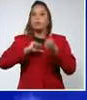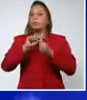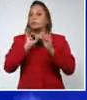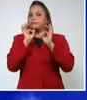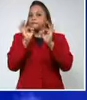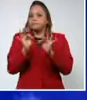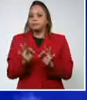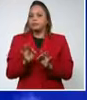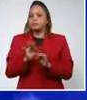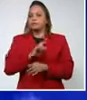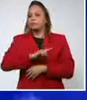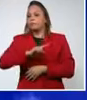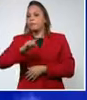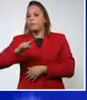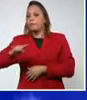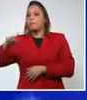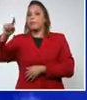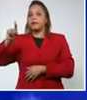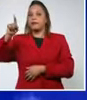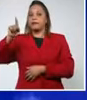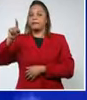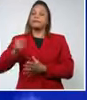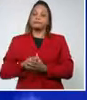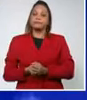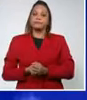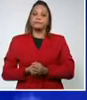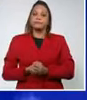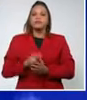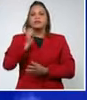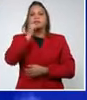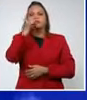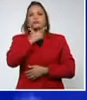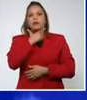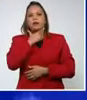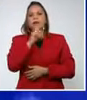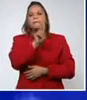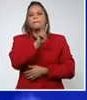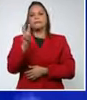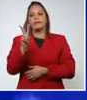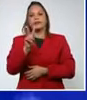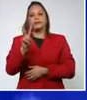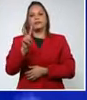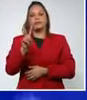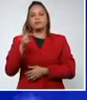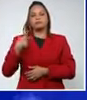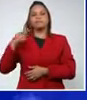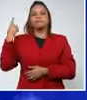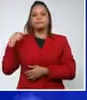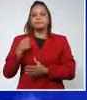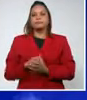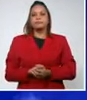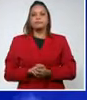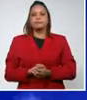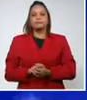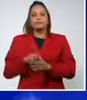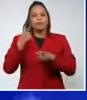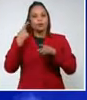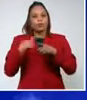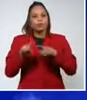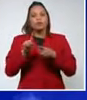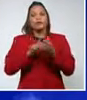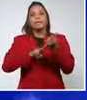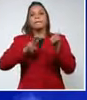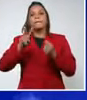teniendo. Ciego de Ávila, con 22 casos autóctonos ayer, otra provincia que había